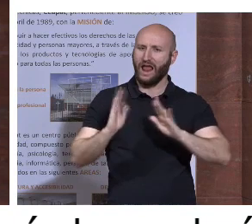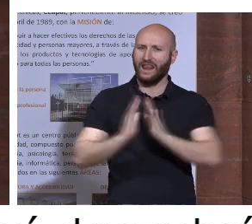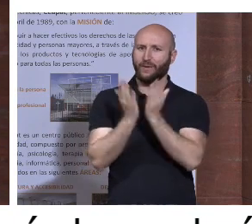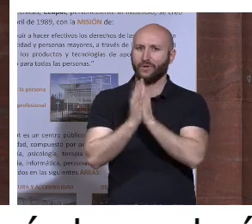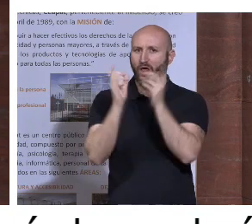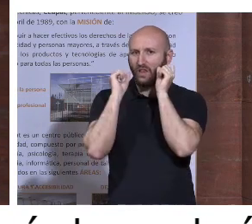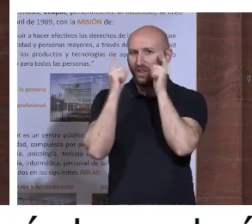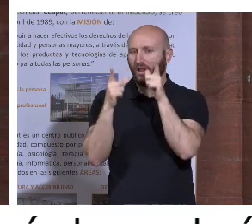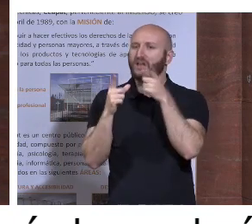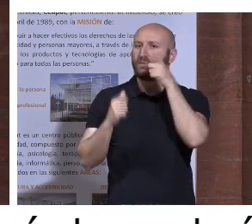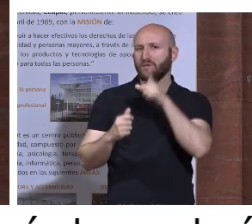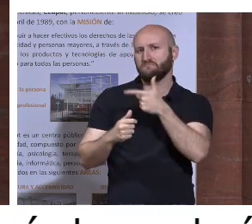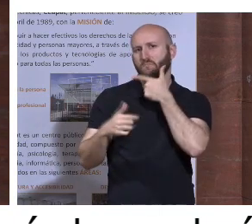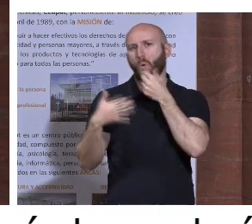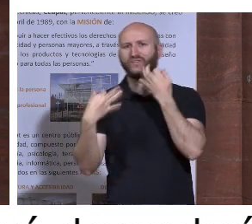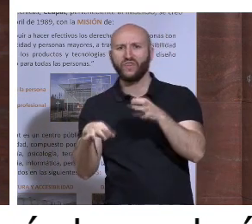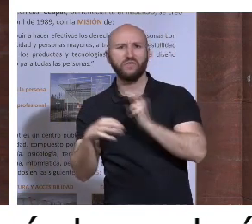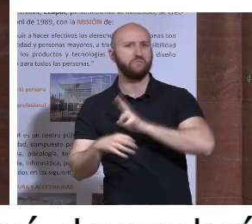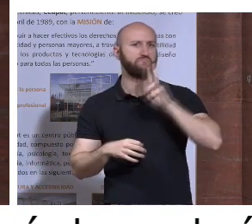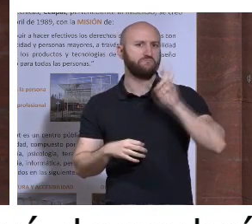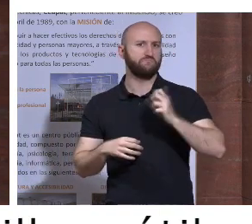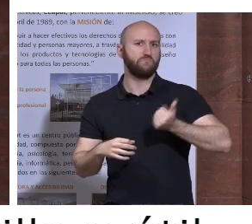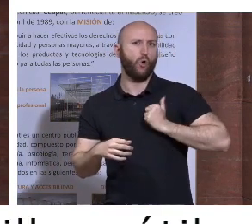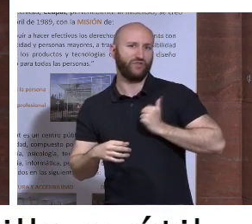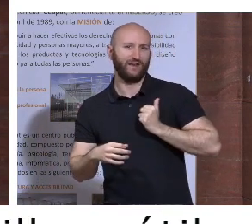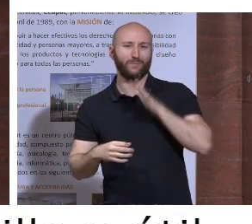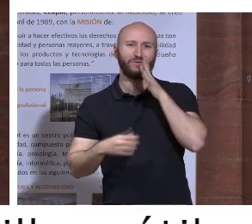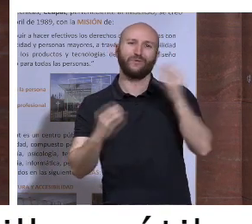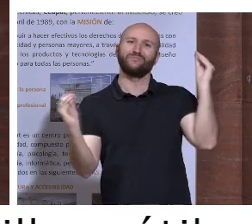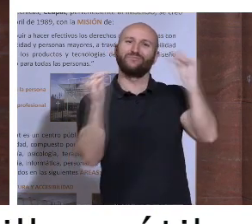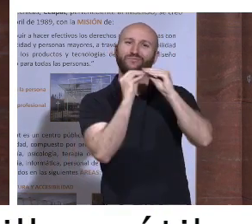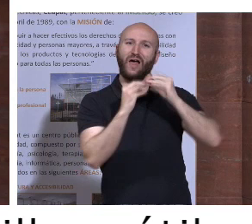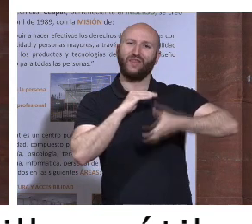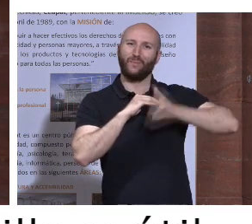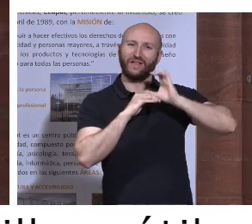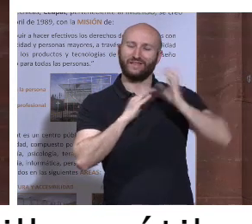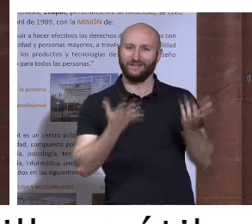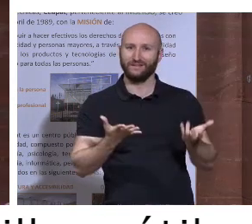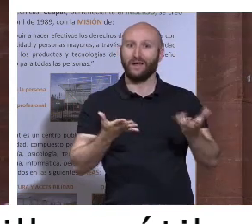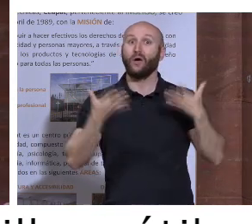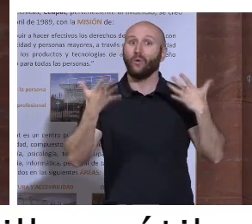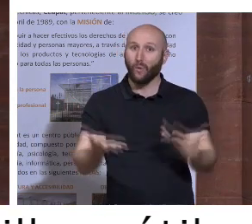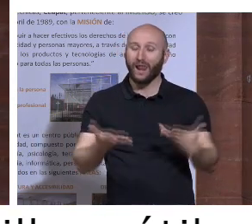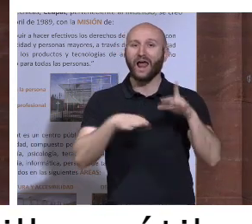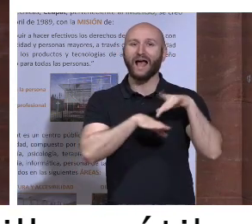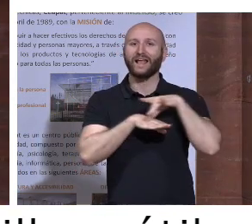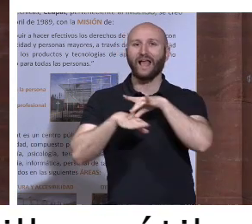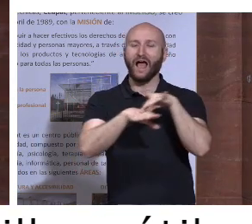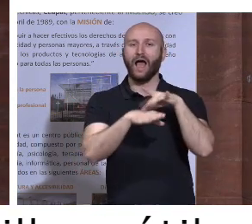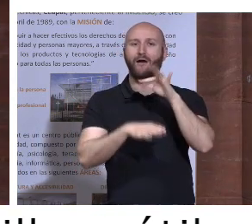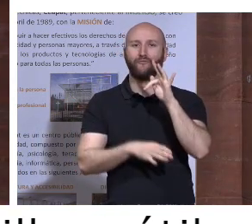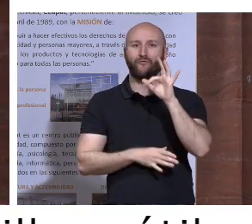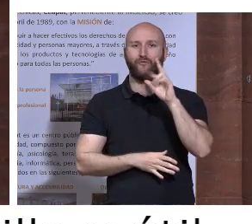pequeño, sencillo y útil, en esa filosofía CEAPAT, que es la guía Fortune